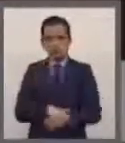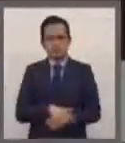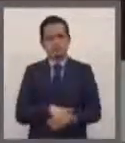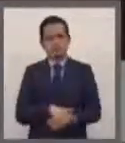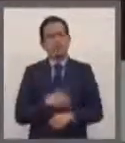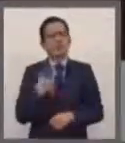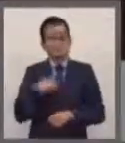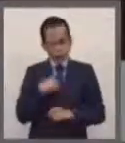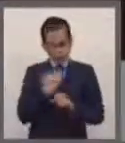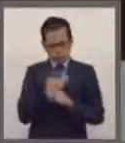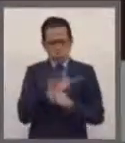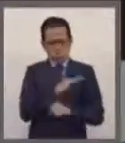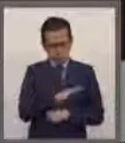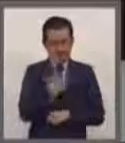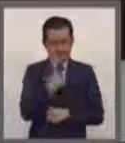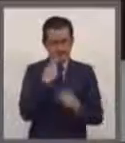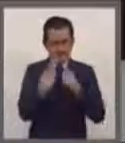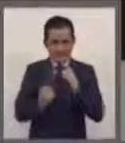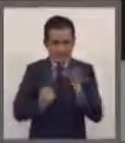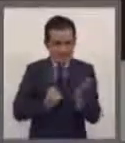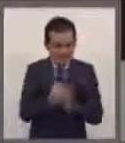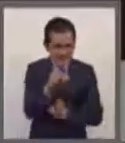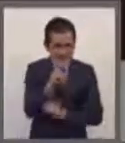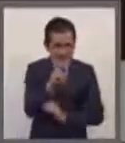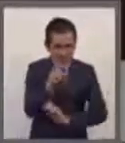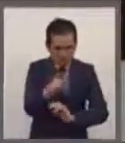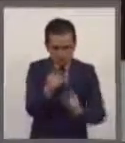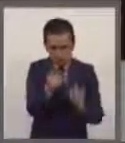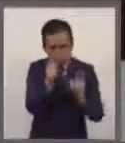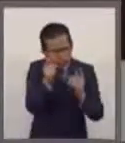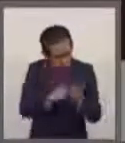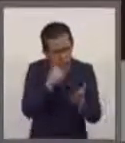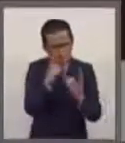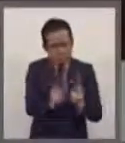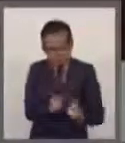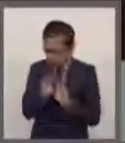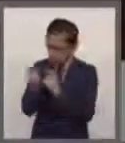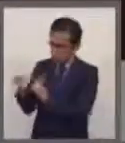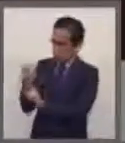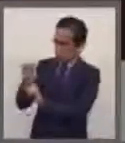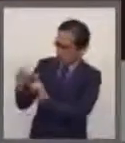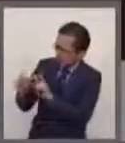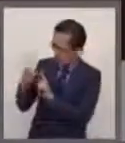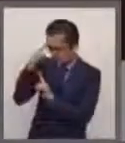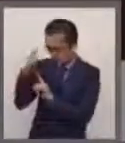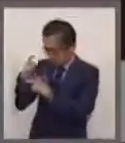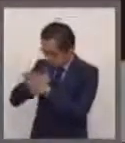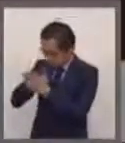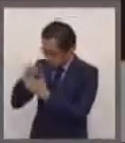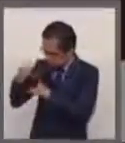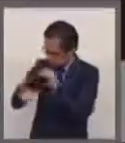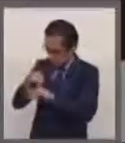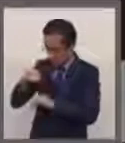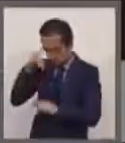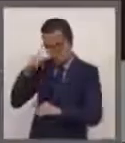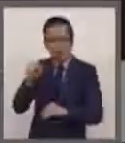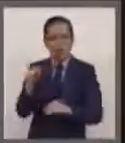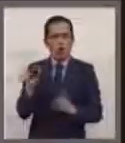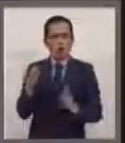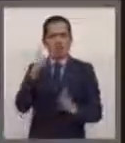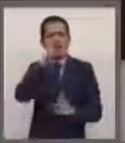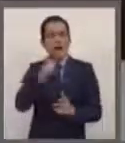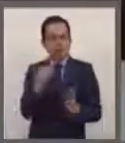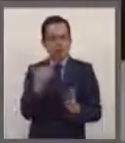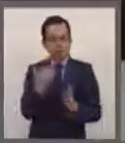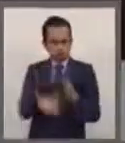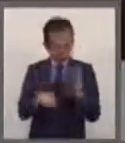a tiempo de regresar este dictamen, de modificarlo y de no propiciar lagunas que al rato